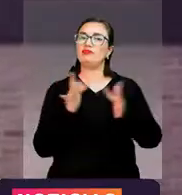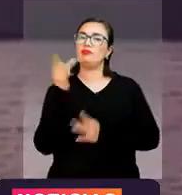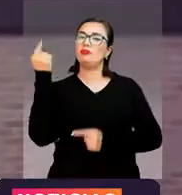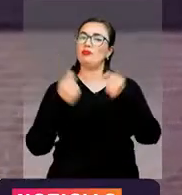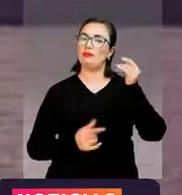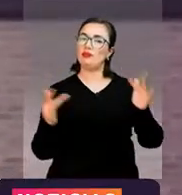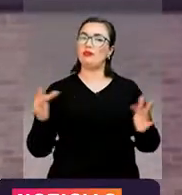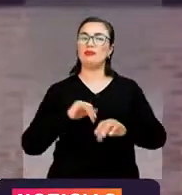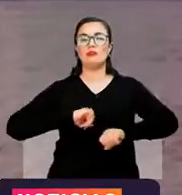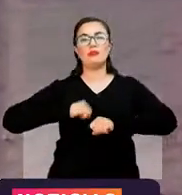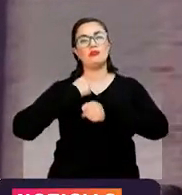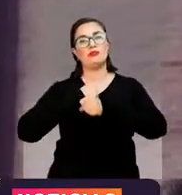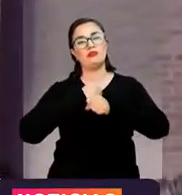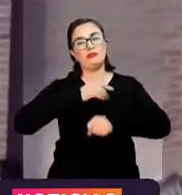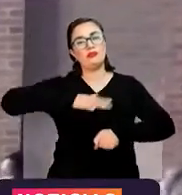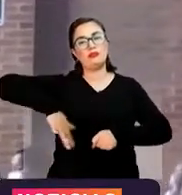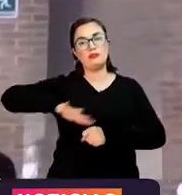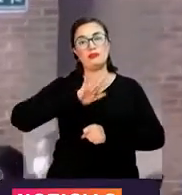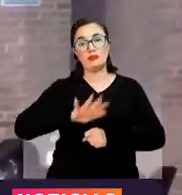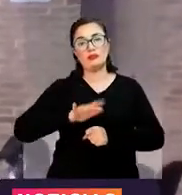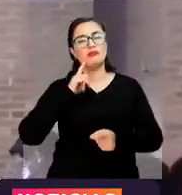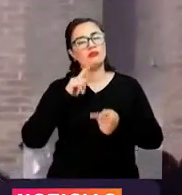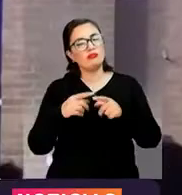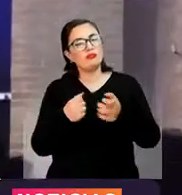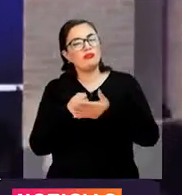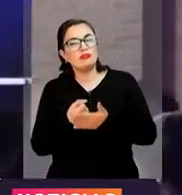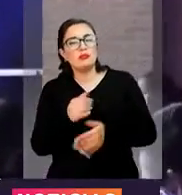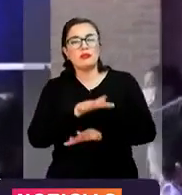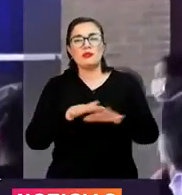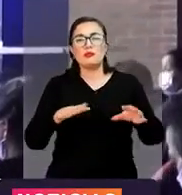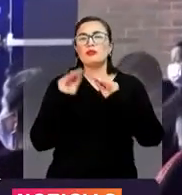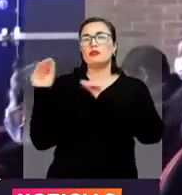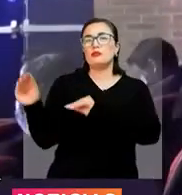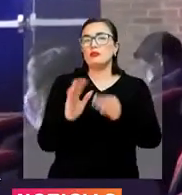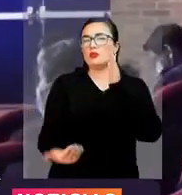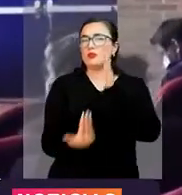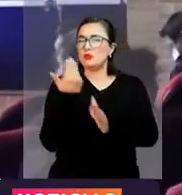emprendimiento del municipio militando redes de capacitación innovación y gestión del conocimiento